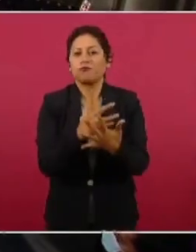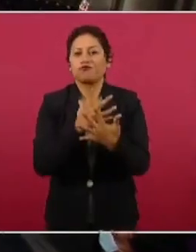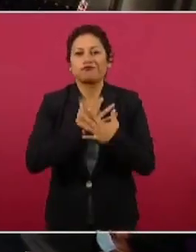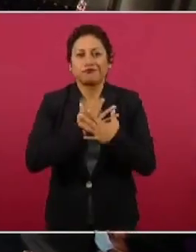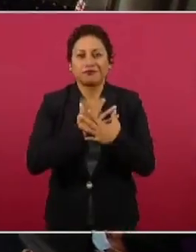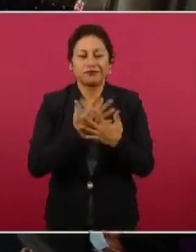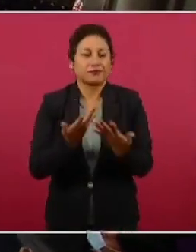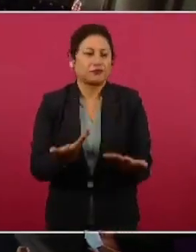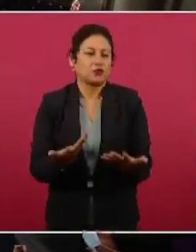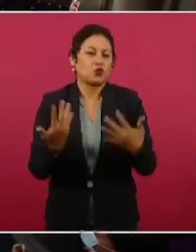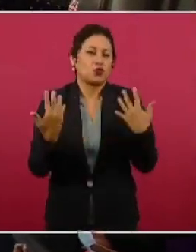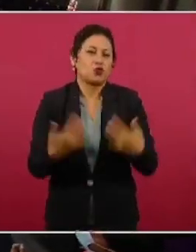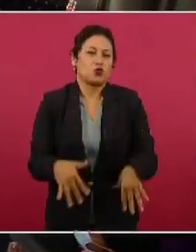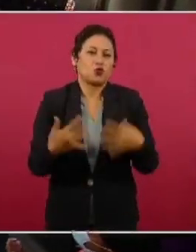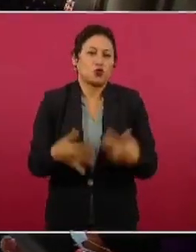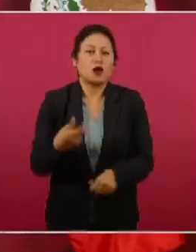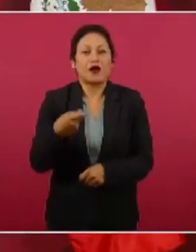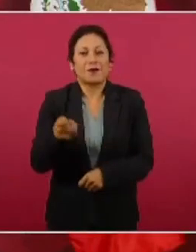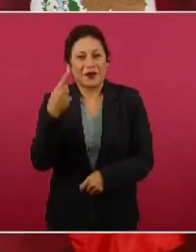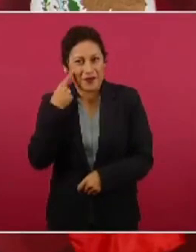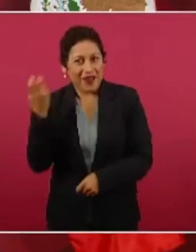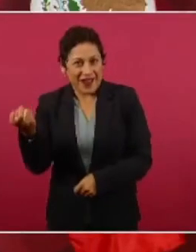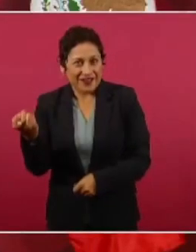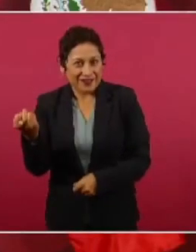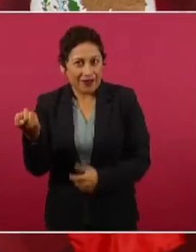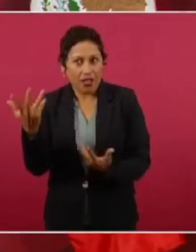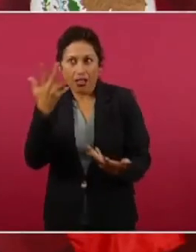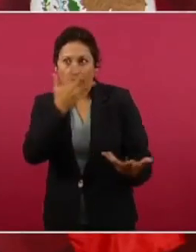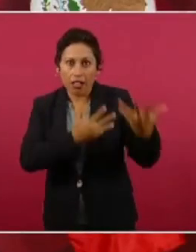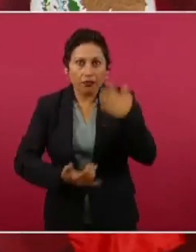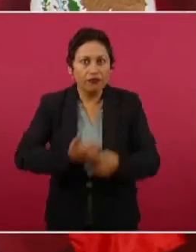Pero esto es lo que suele pasar. Bueno,